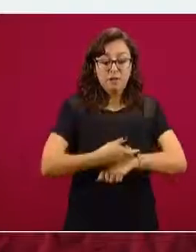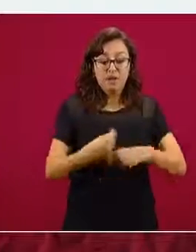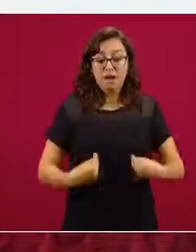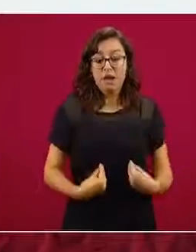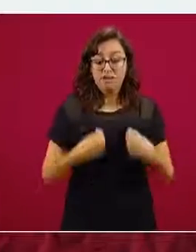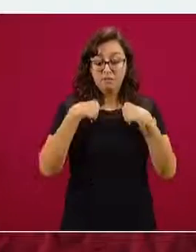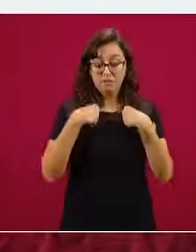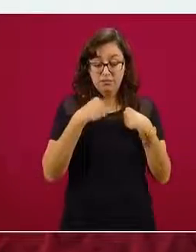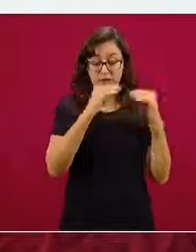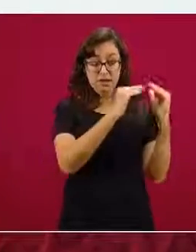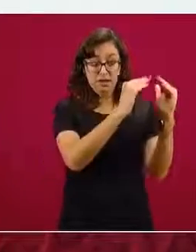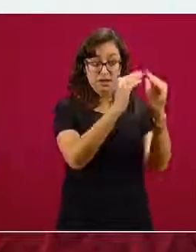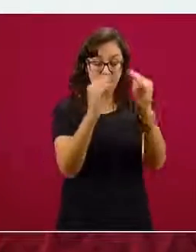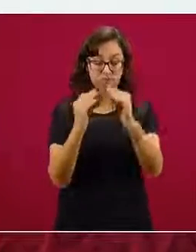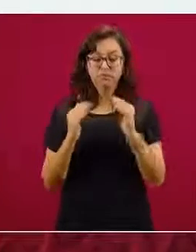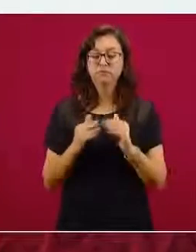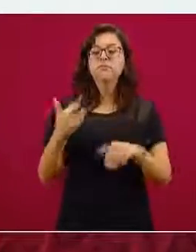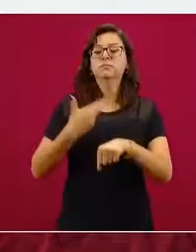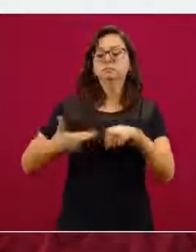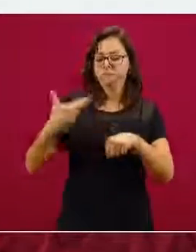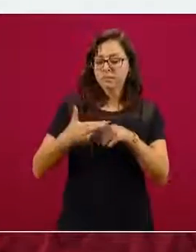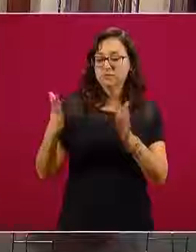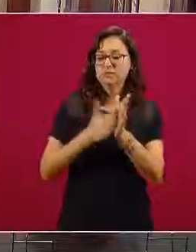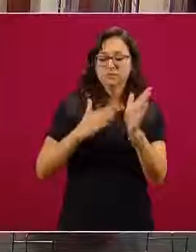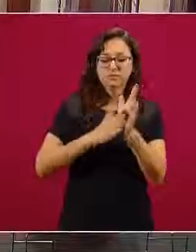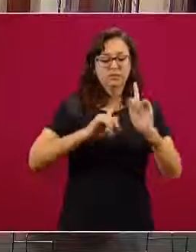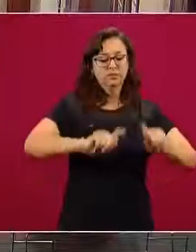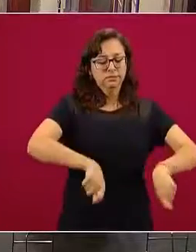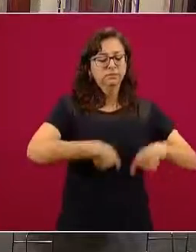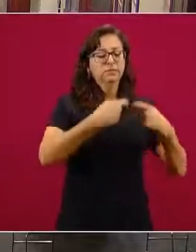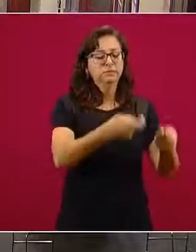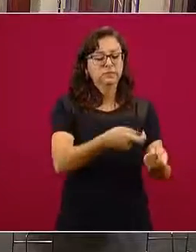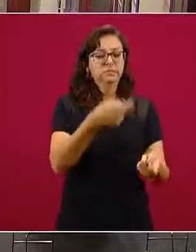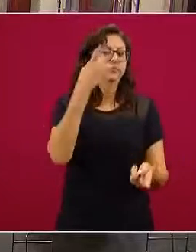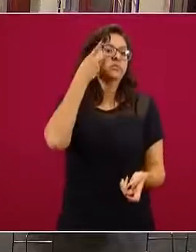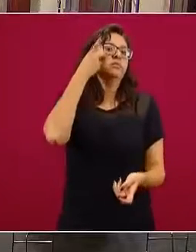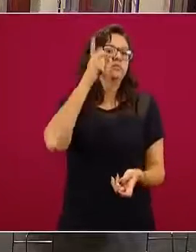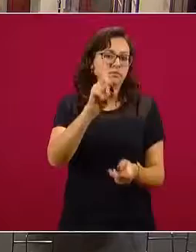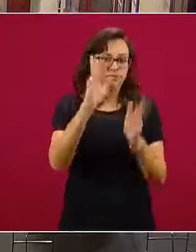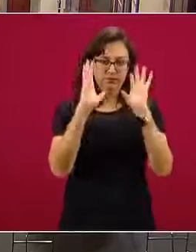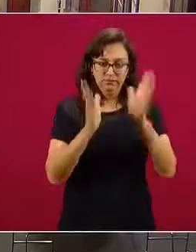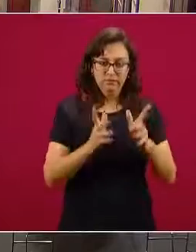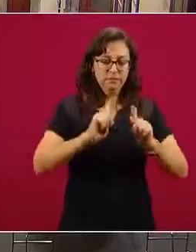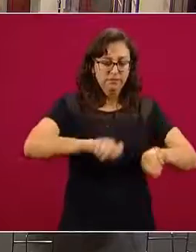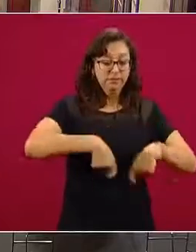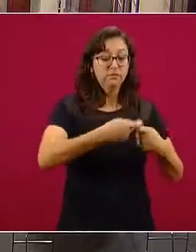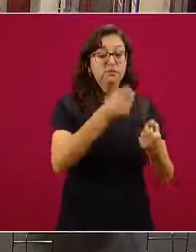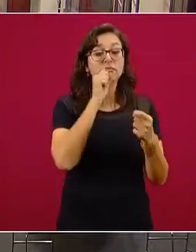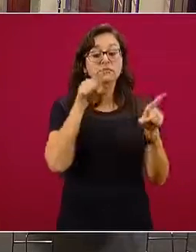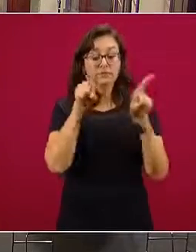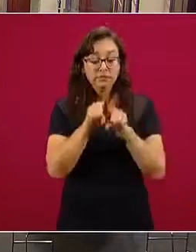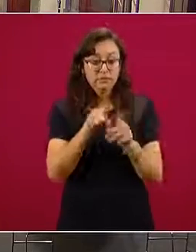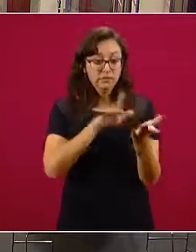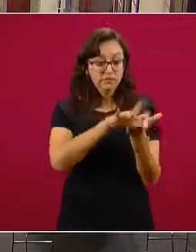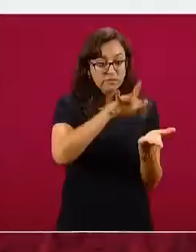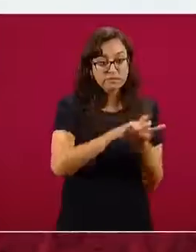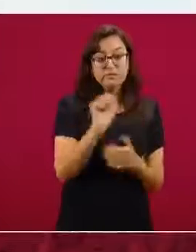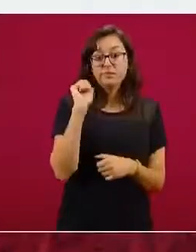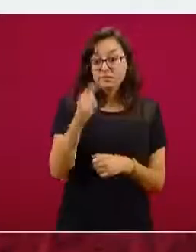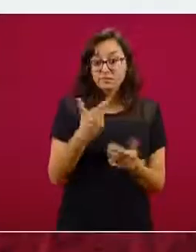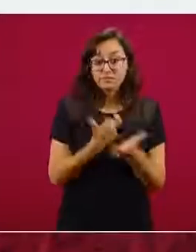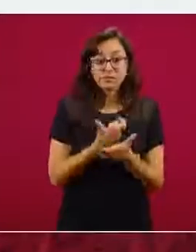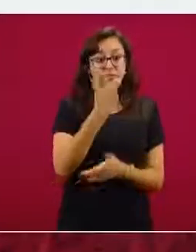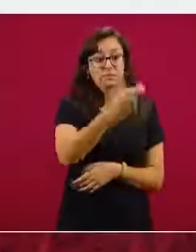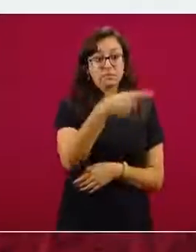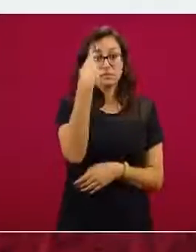su título de propiedad, pero también reciban un apoyo para mejorar su vivienda, esta parte la lleva la SEDATU, pero también